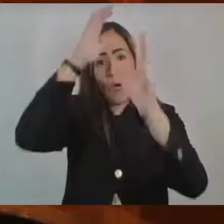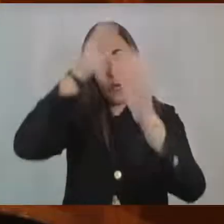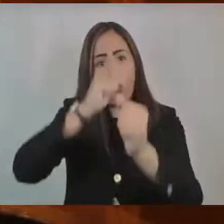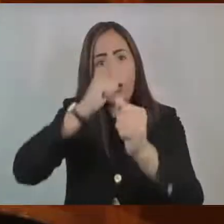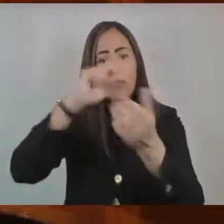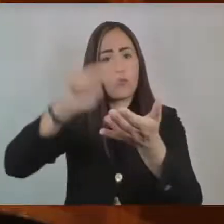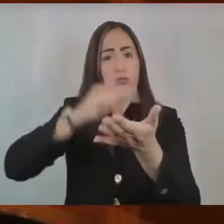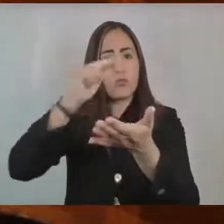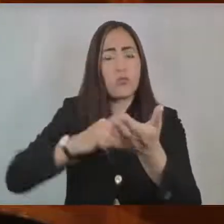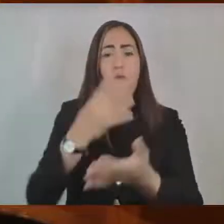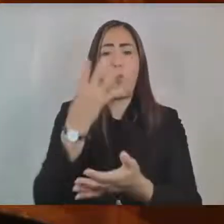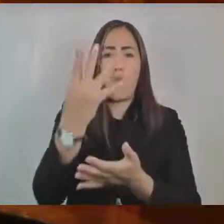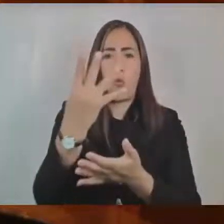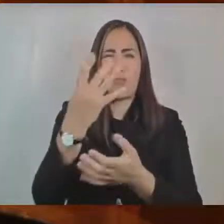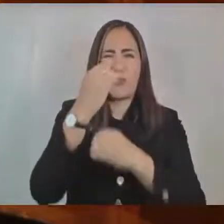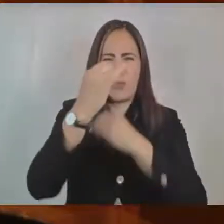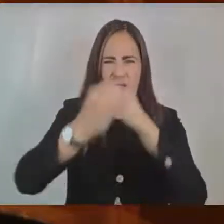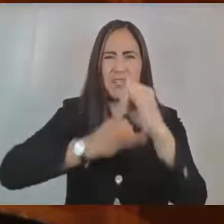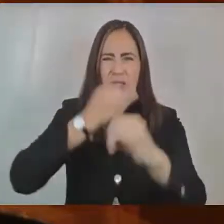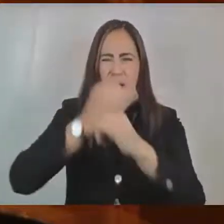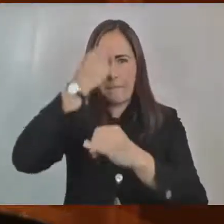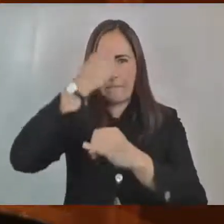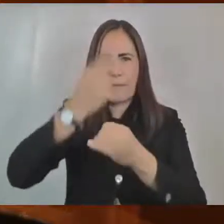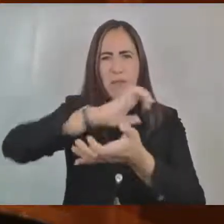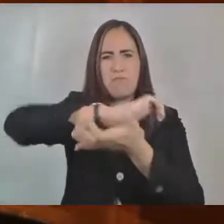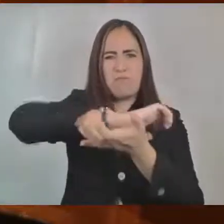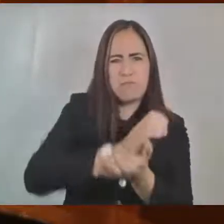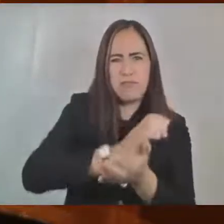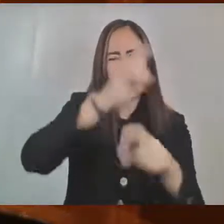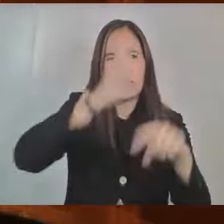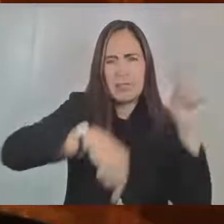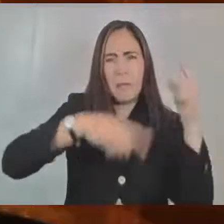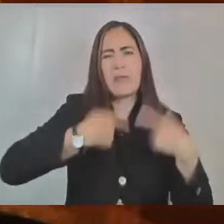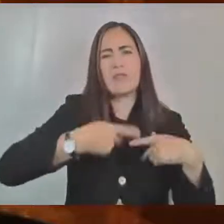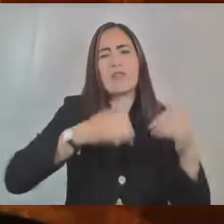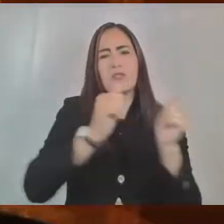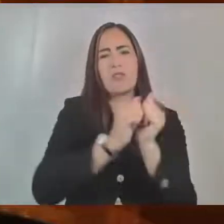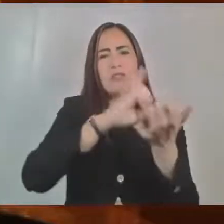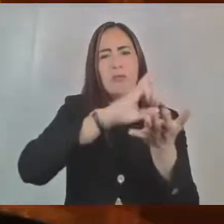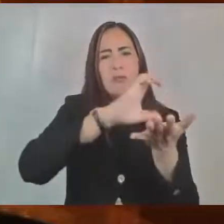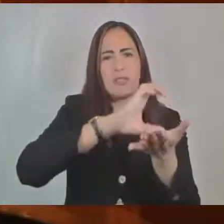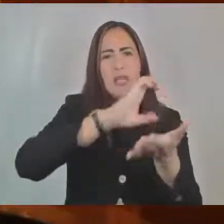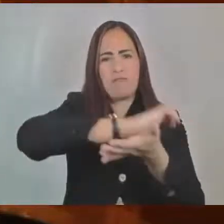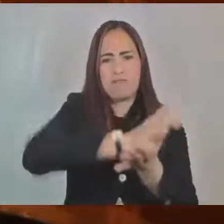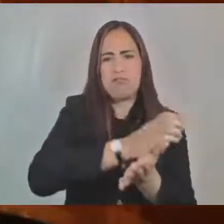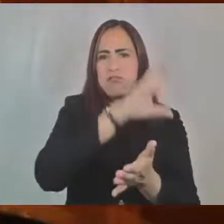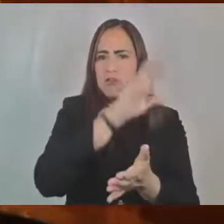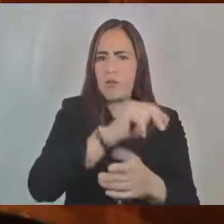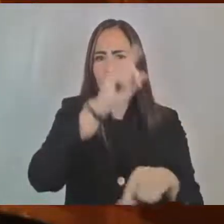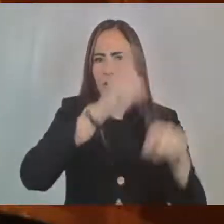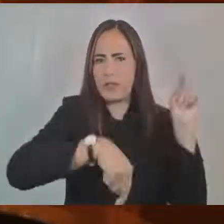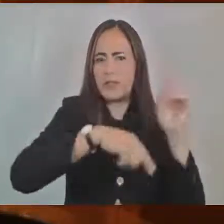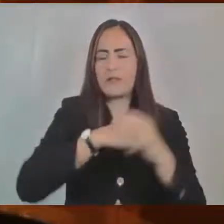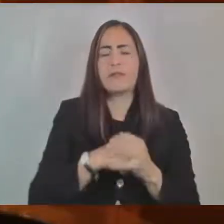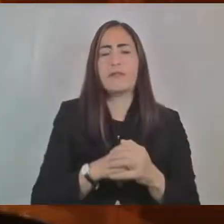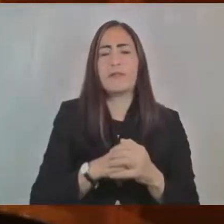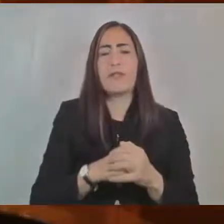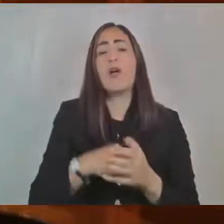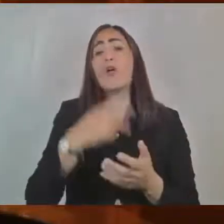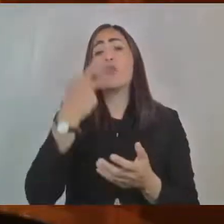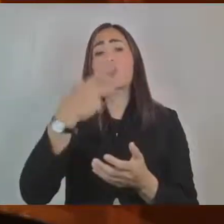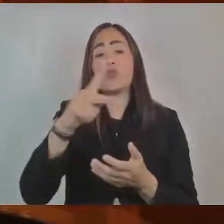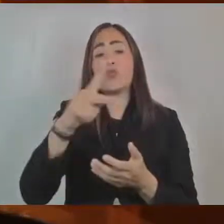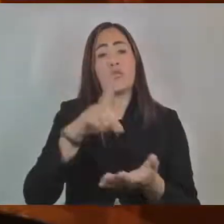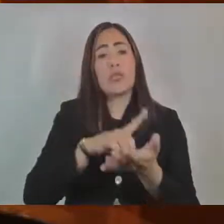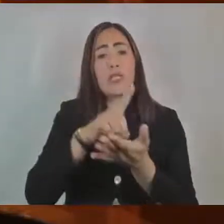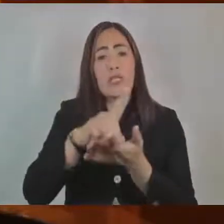4 convenios internacionales para combatir la discriminación de las personas con discapacidad y reconocer los derechos